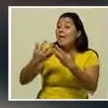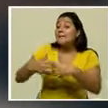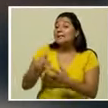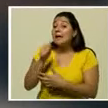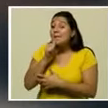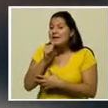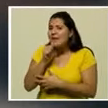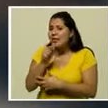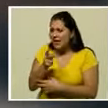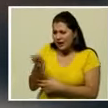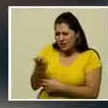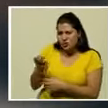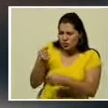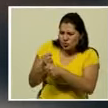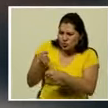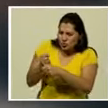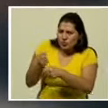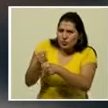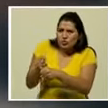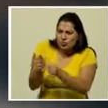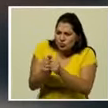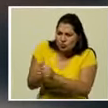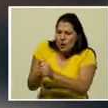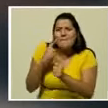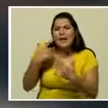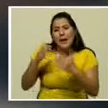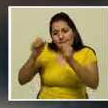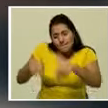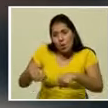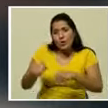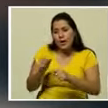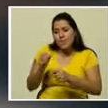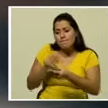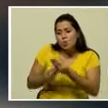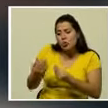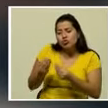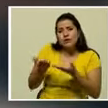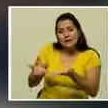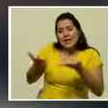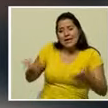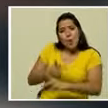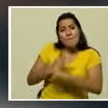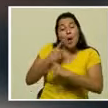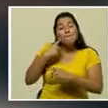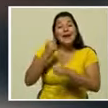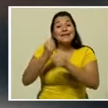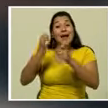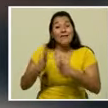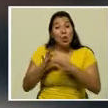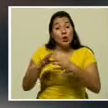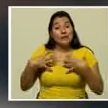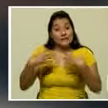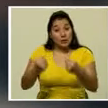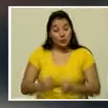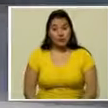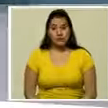privada ha estado trabajando en conjunto para la elaboración de suministros de protección para los trabajadores de la salud.